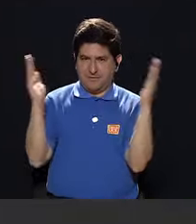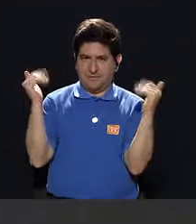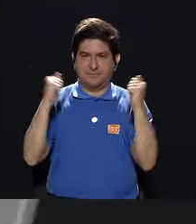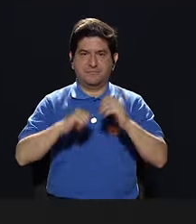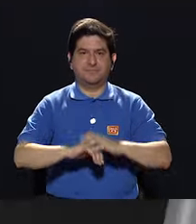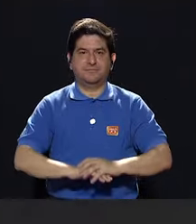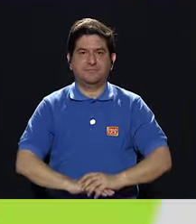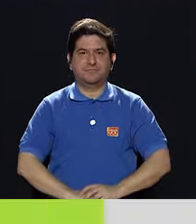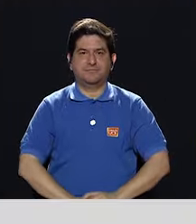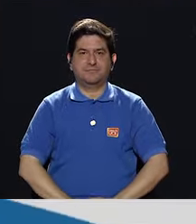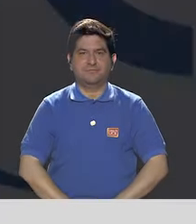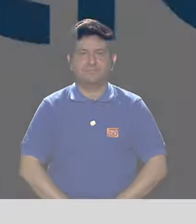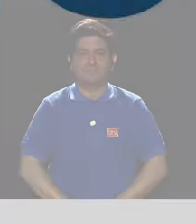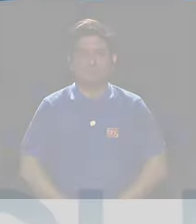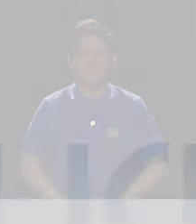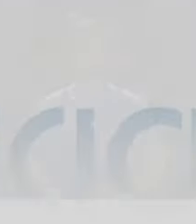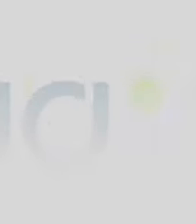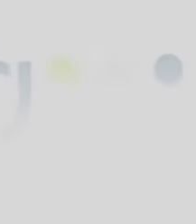amplia.